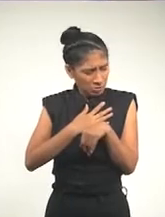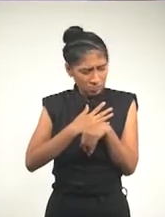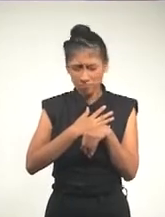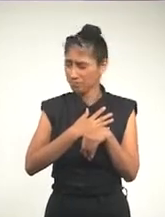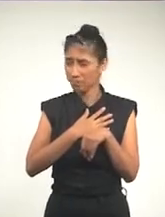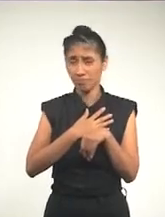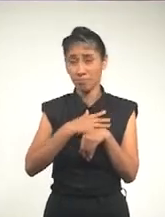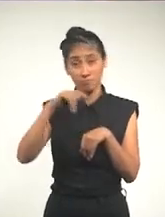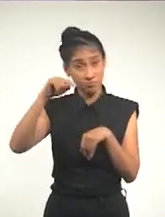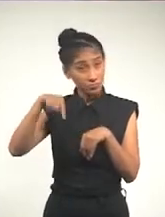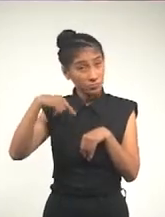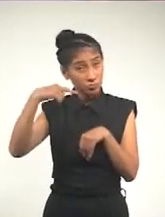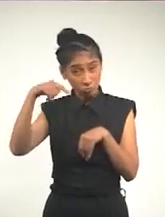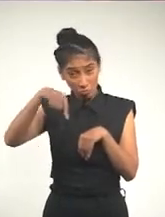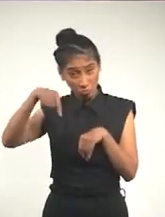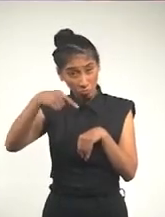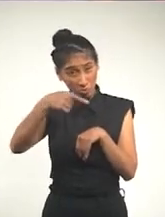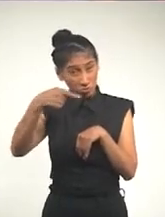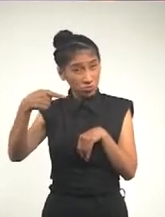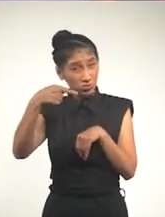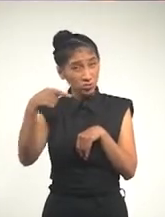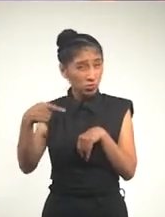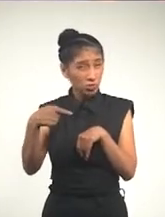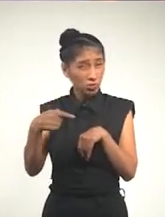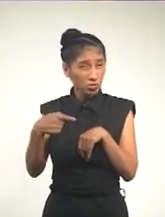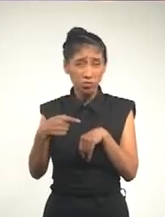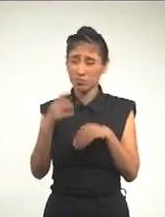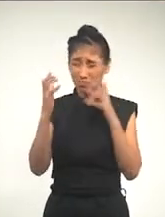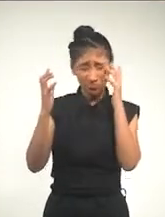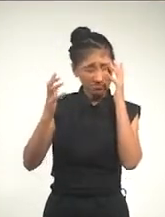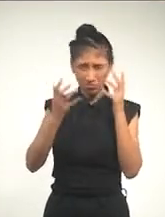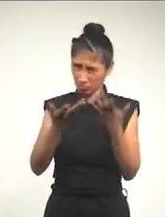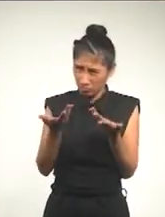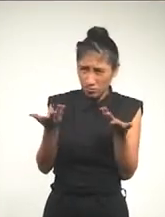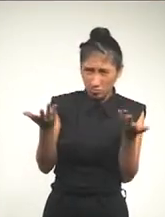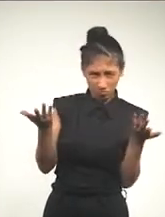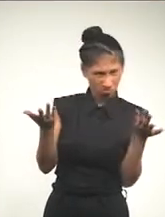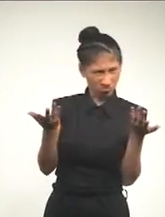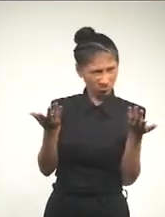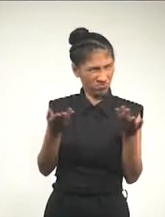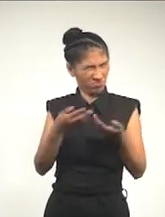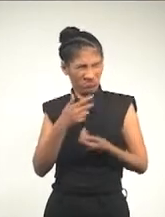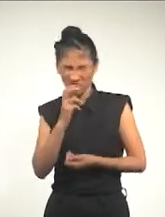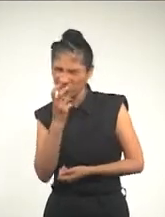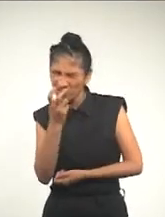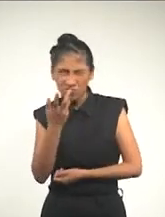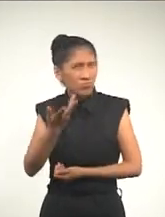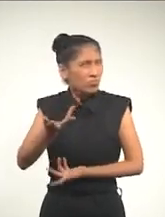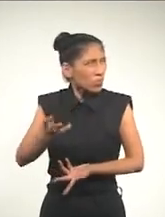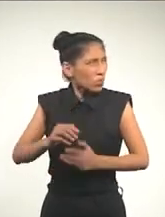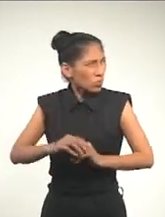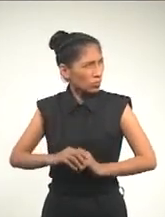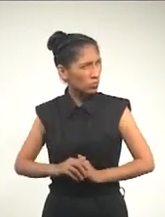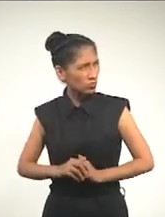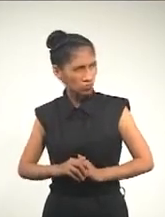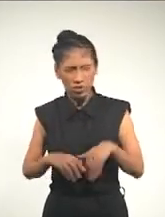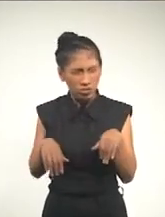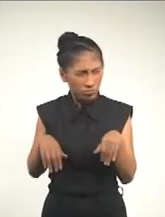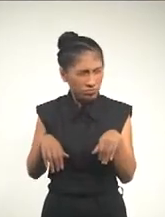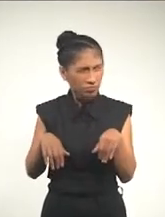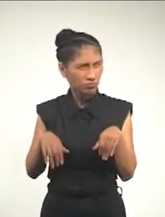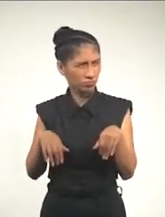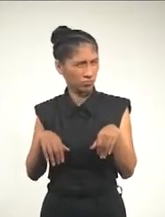Ay, me pasó algo raro estos días. ¿En serio? ¿Raro? ¿Cómo?